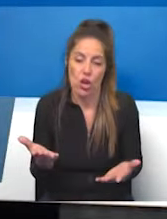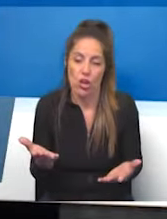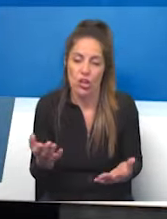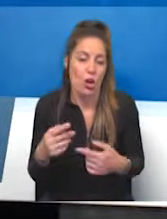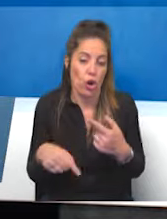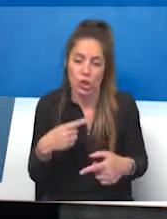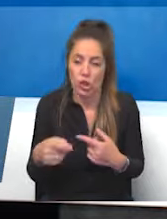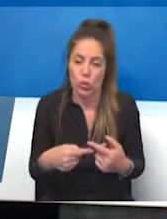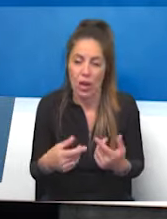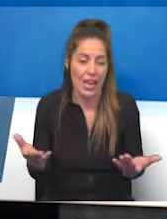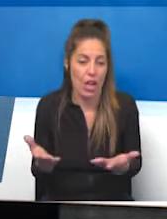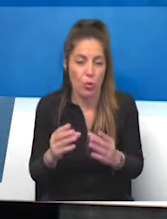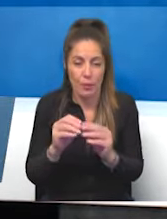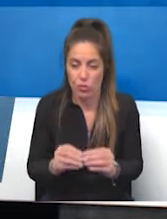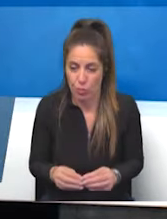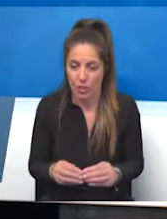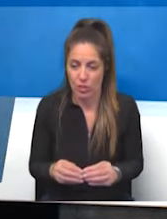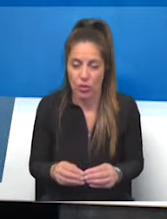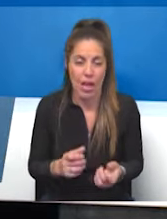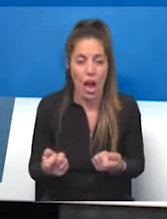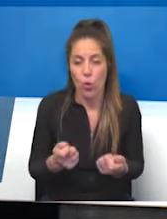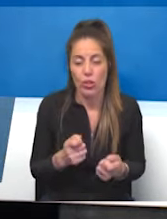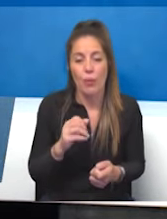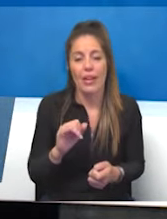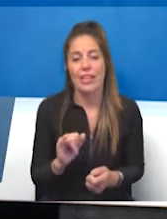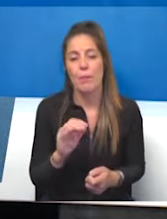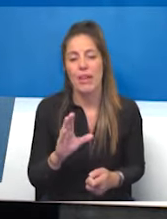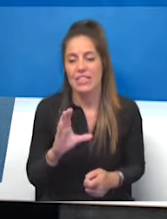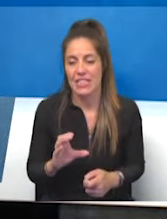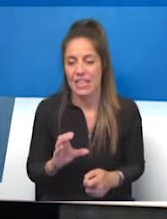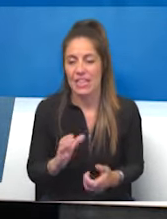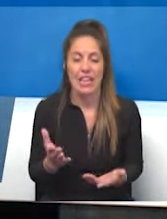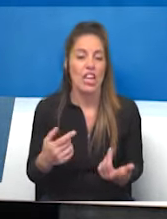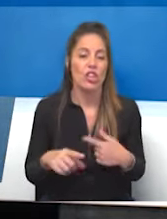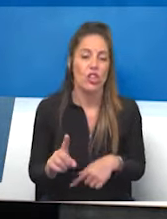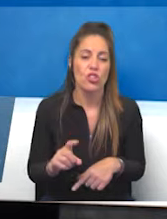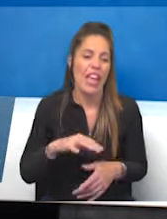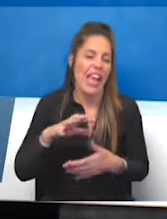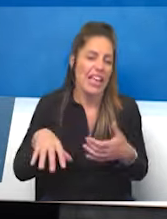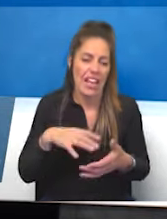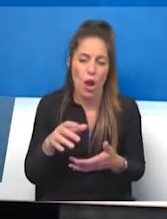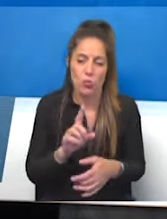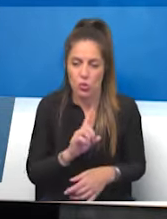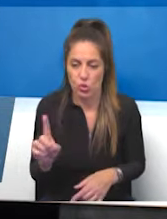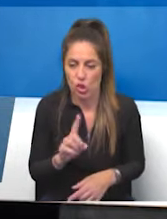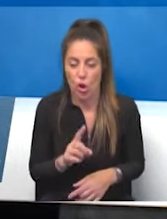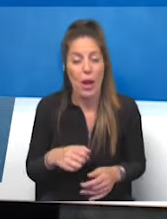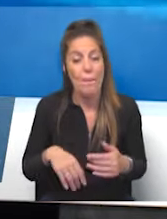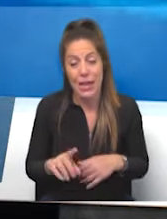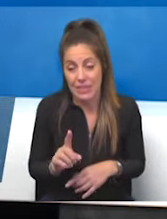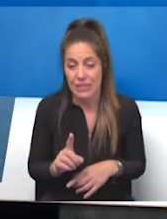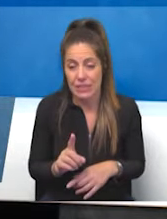sigue el actual presupuesto ajustado por ipc Entonces el caos no es